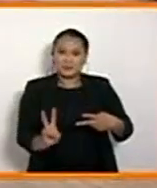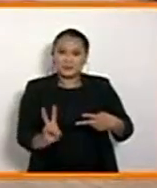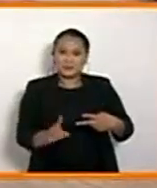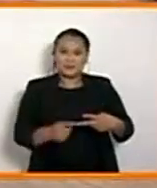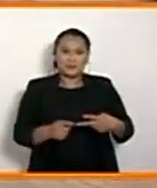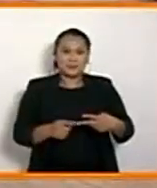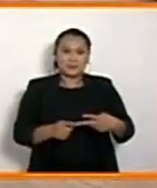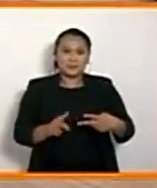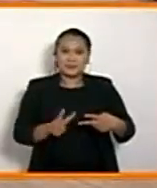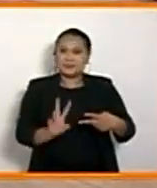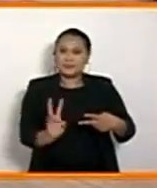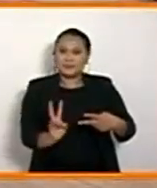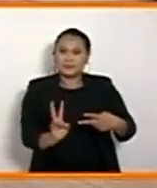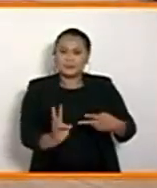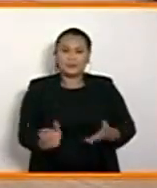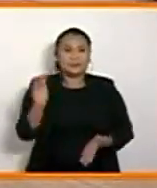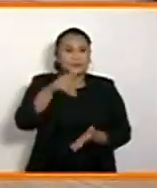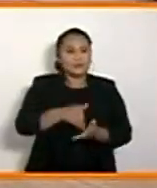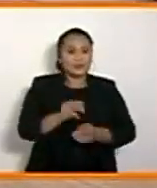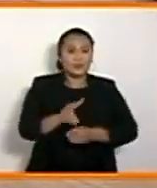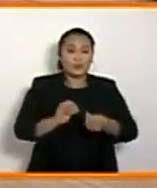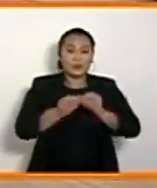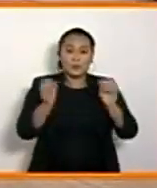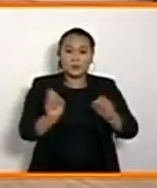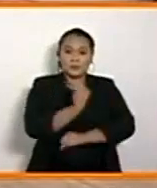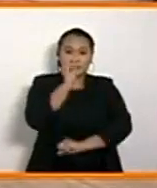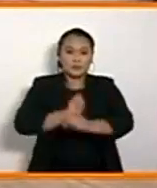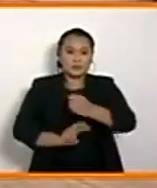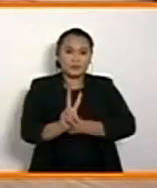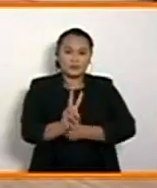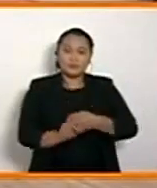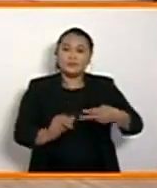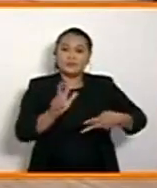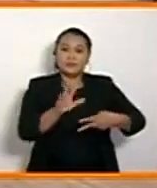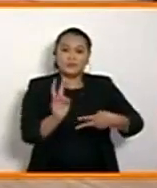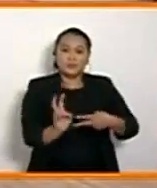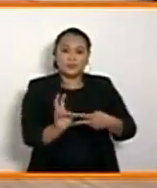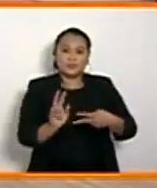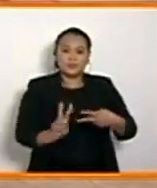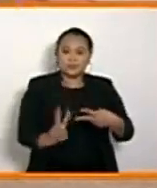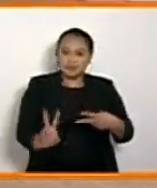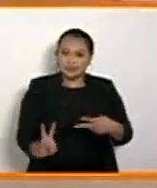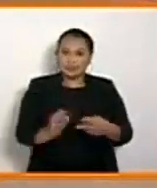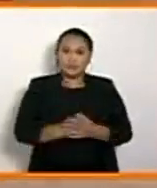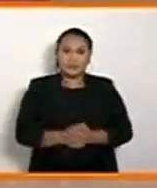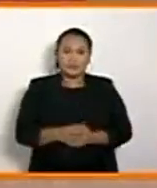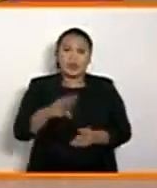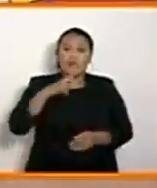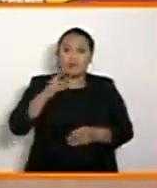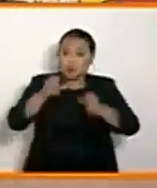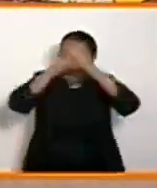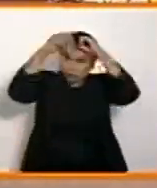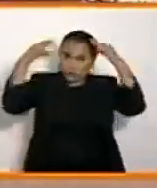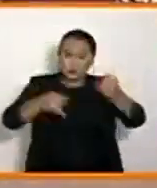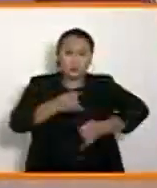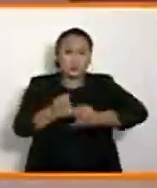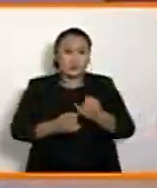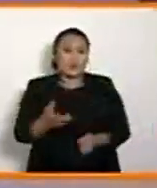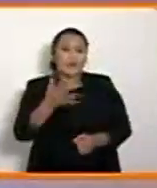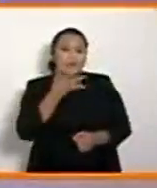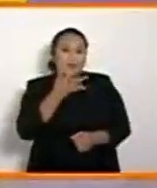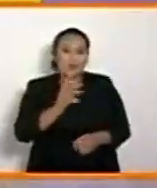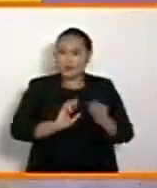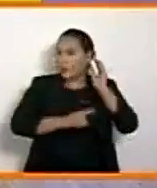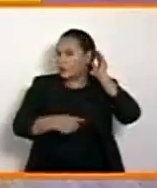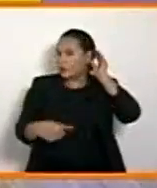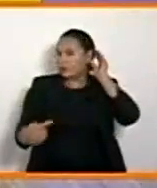es el 27. Los números premiados son el 37 y el 27. Es momento de hacer realidad todo lo que sueñas con tu juego favorito de la diaria.